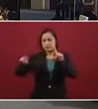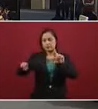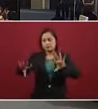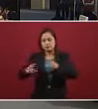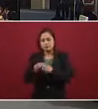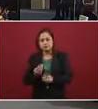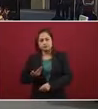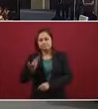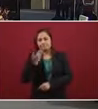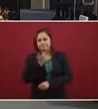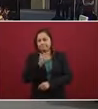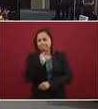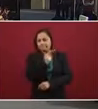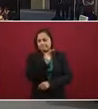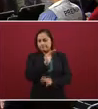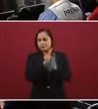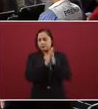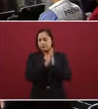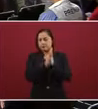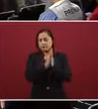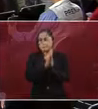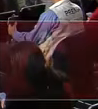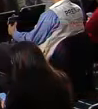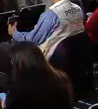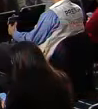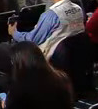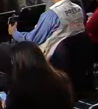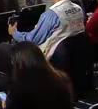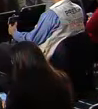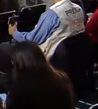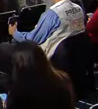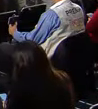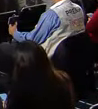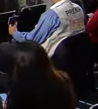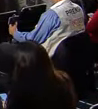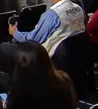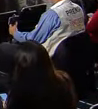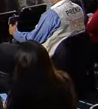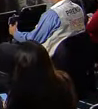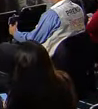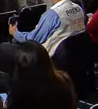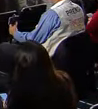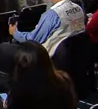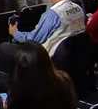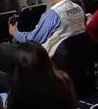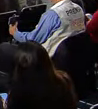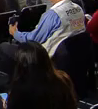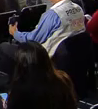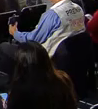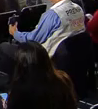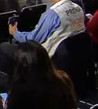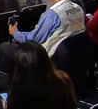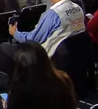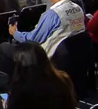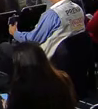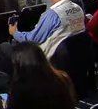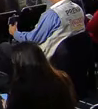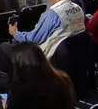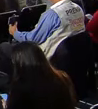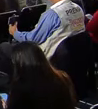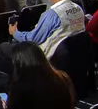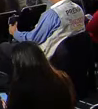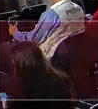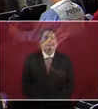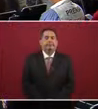apoyo. Uno, para pedirle la cancelación del UMA, y dos, que se nivelen sus jubilaciones y